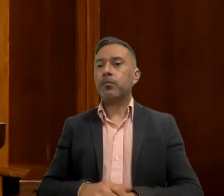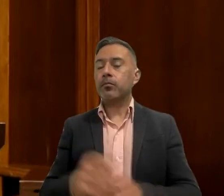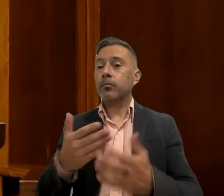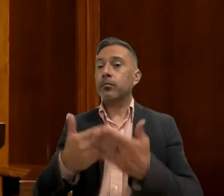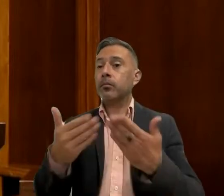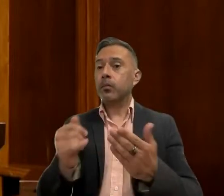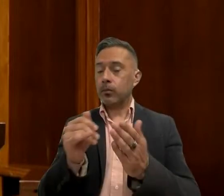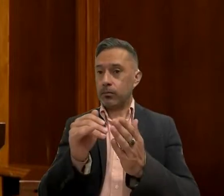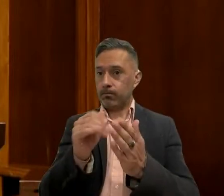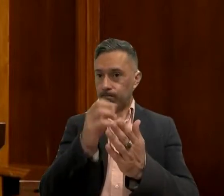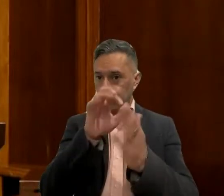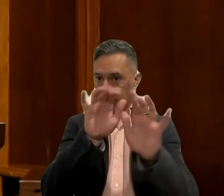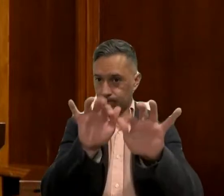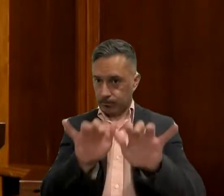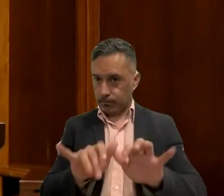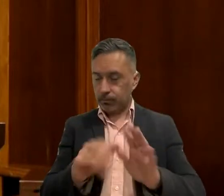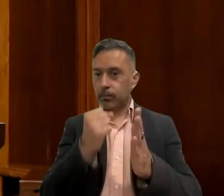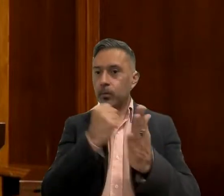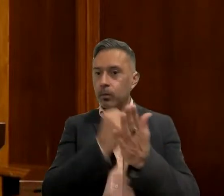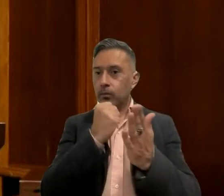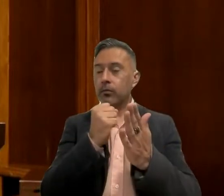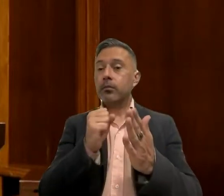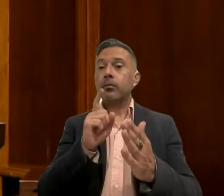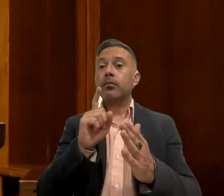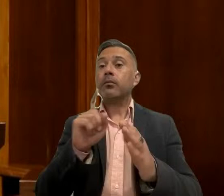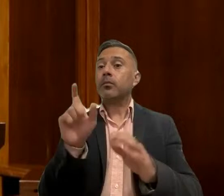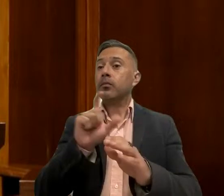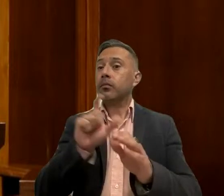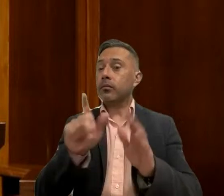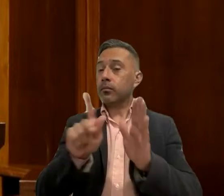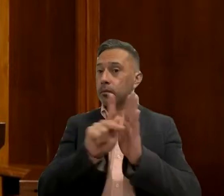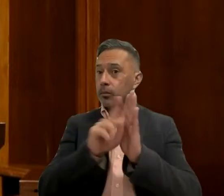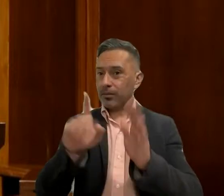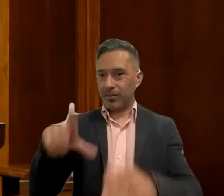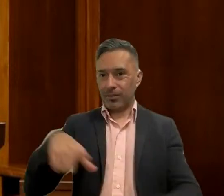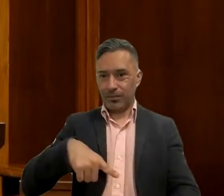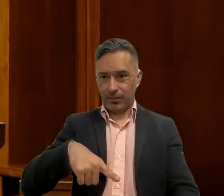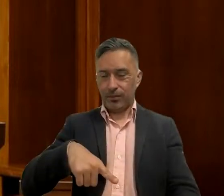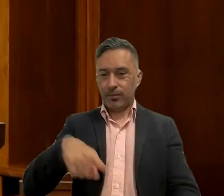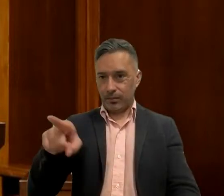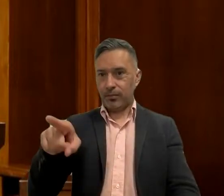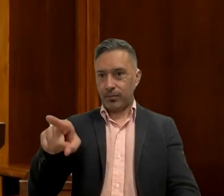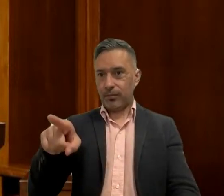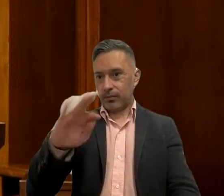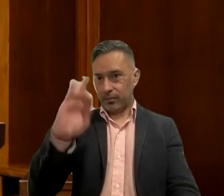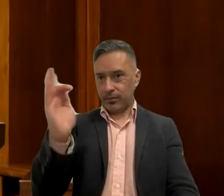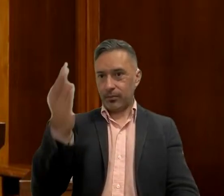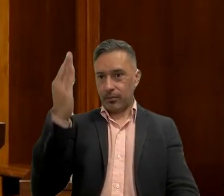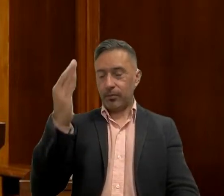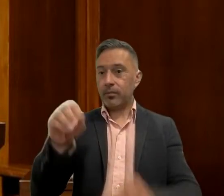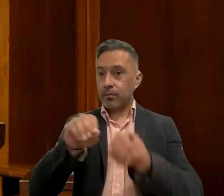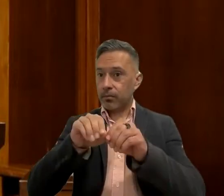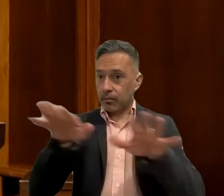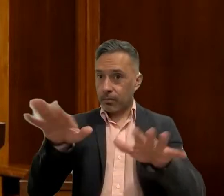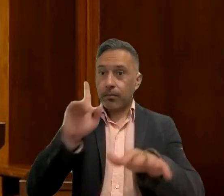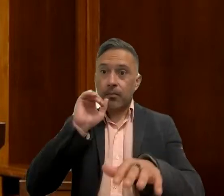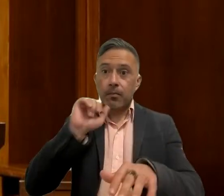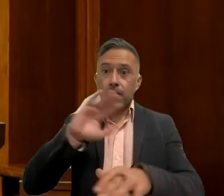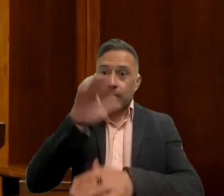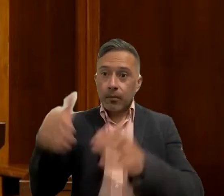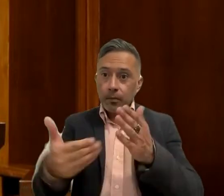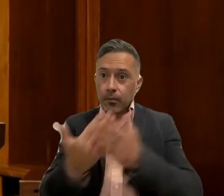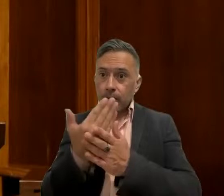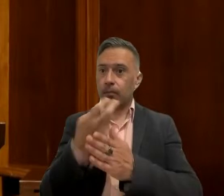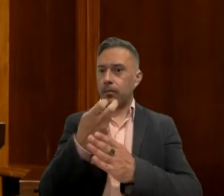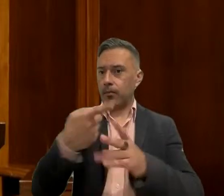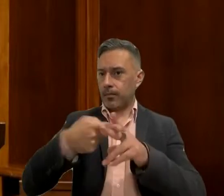decreto entrará en vigor al día siguiente de su publicación en el Diario Oficial de la Federación. Segundo, las reformas a